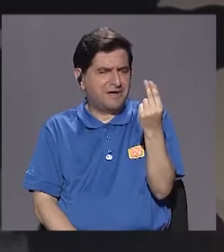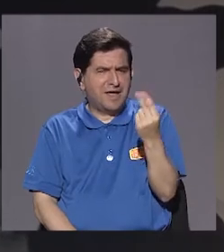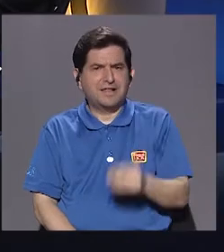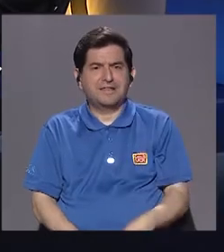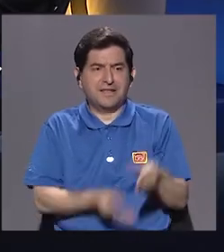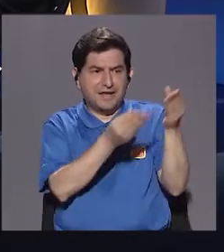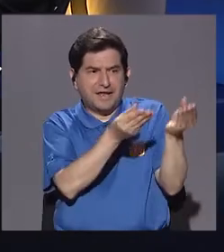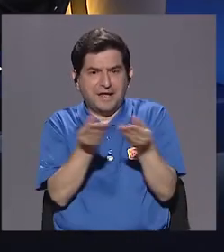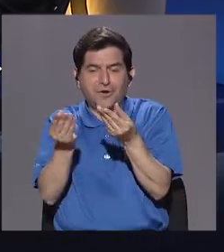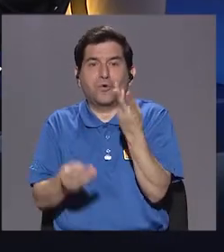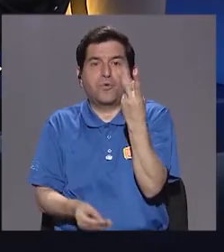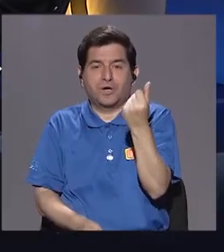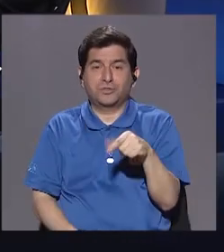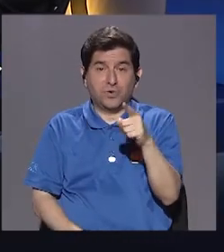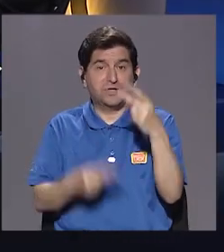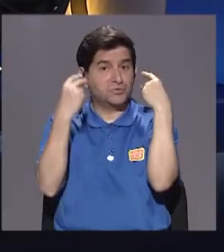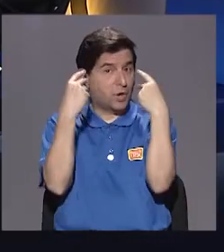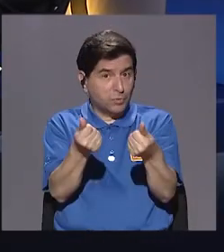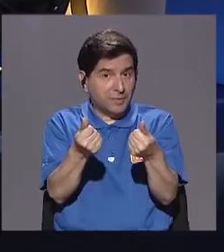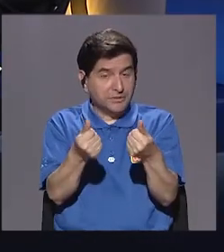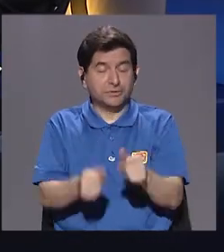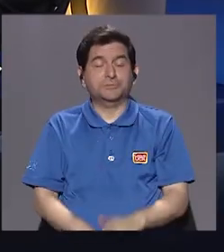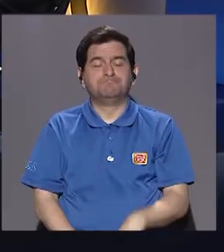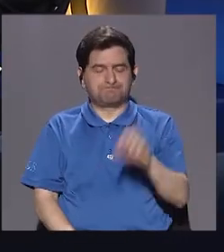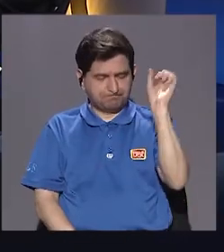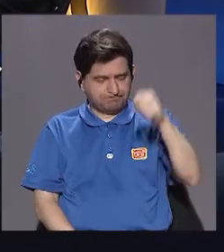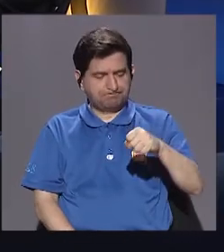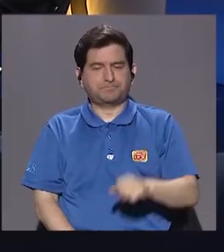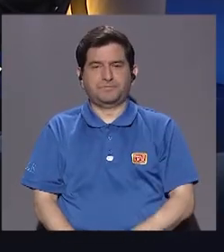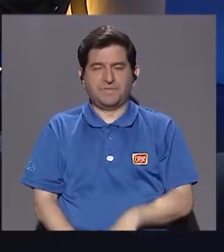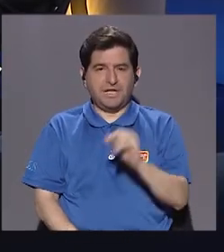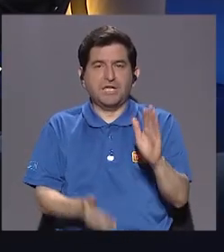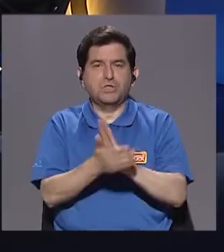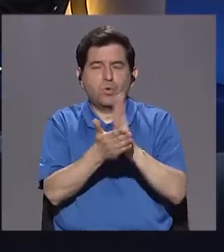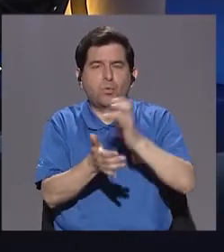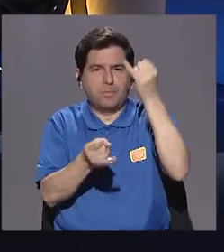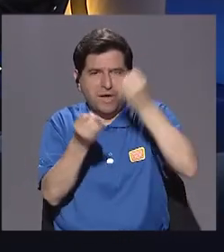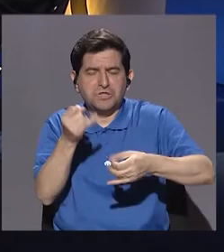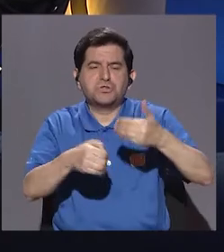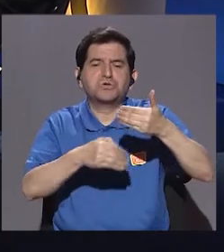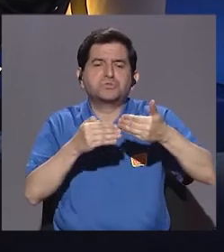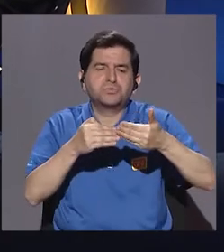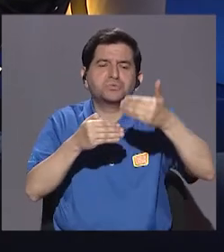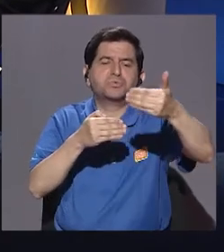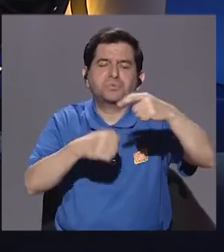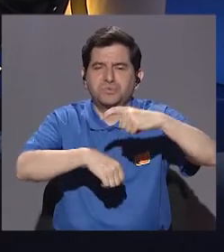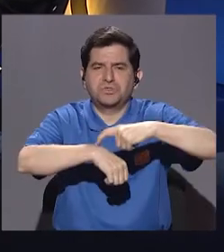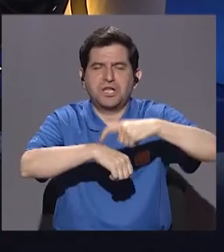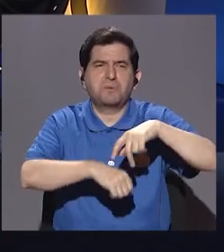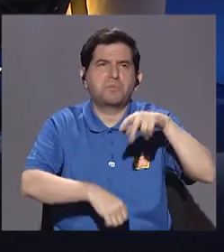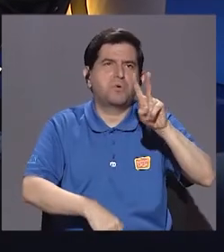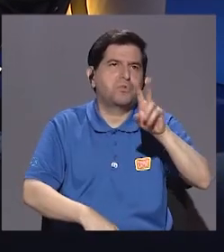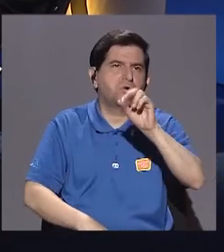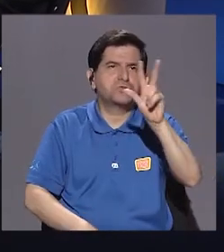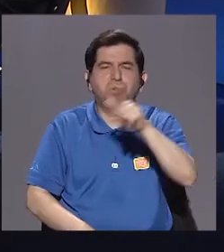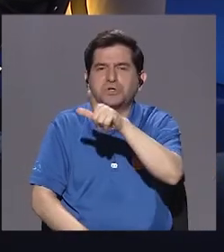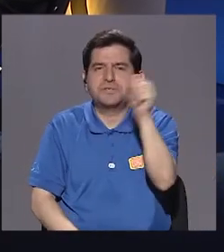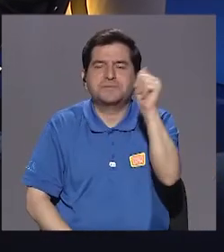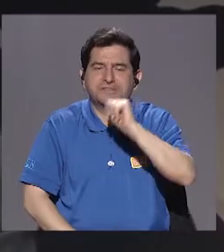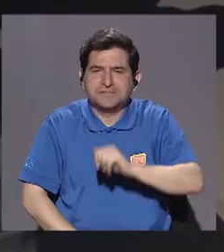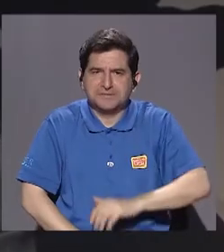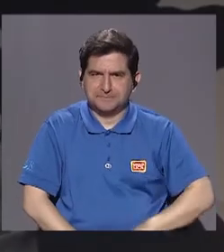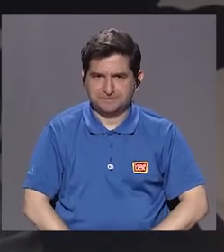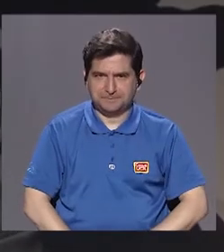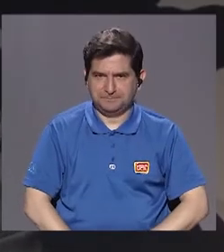toca eso es o sea automático ya y la liquidación la ha presentado y va a tener tiempo para presentarlo como dos o tres meses más